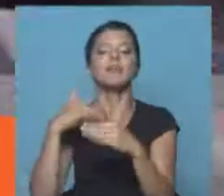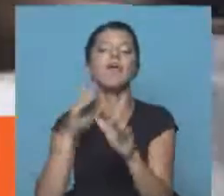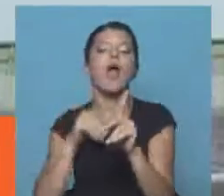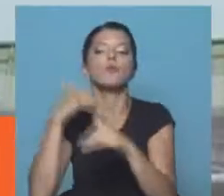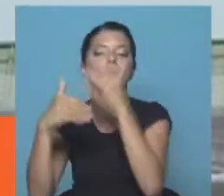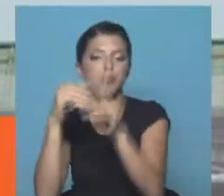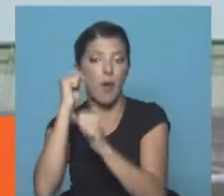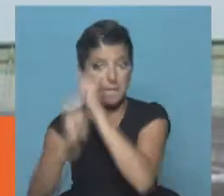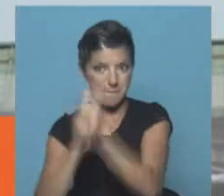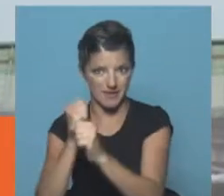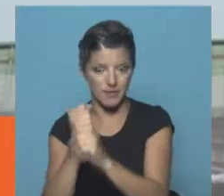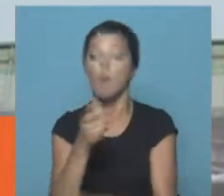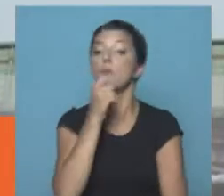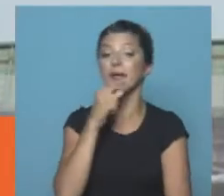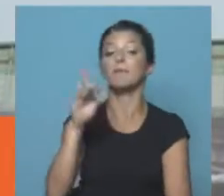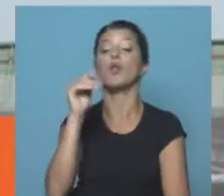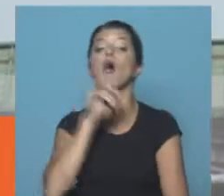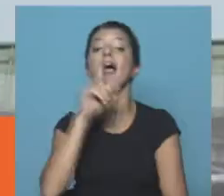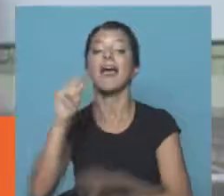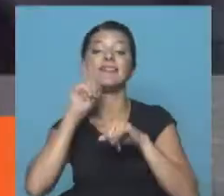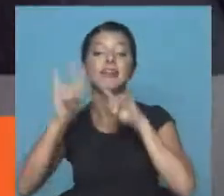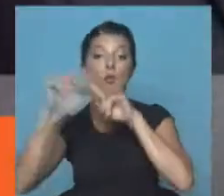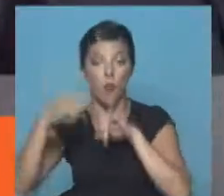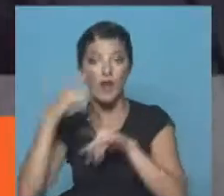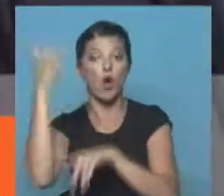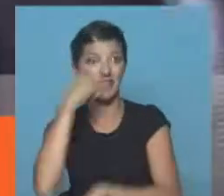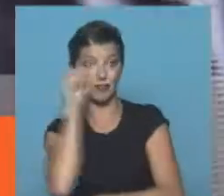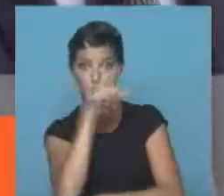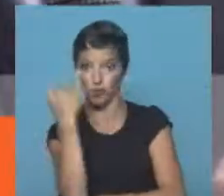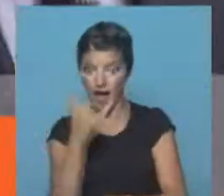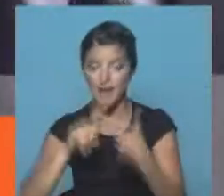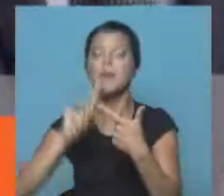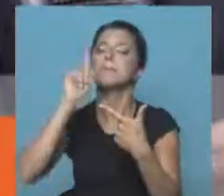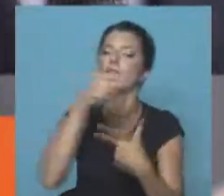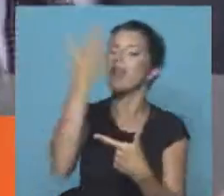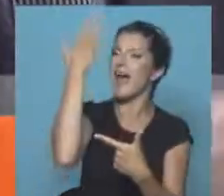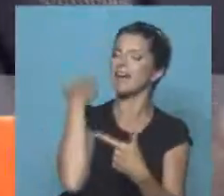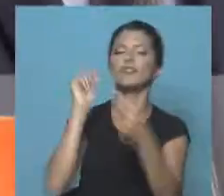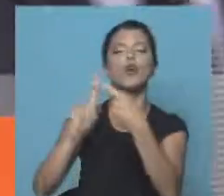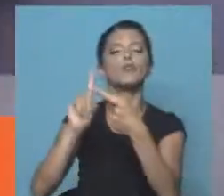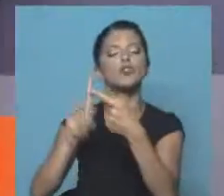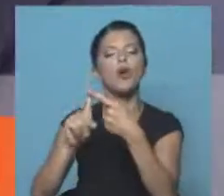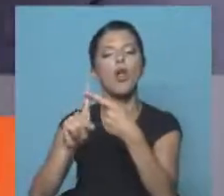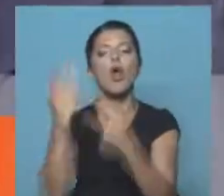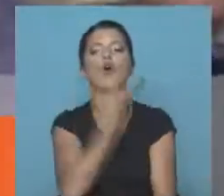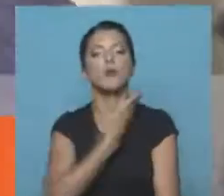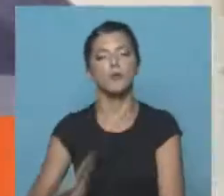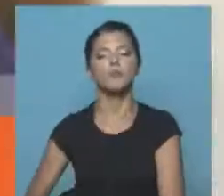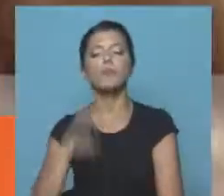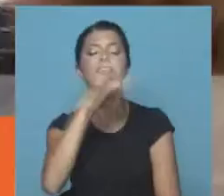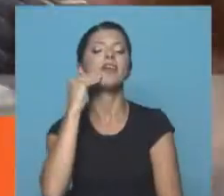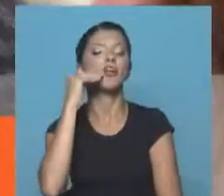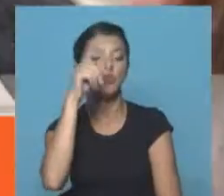ejemplo, posee una cadena de hoteles, pero también se comunicó con el líder del ultraderechista Partido Independiente del Reino